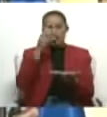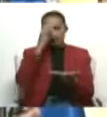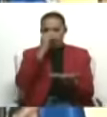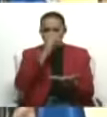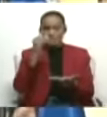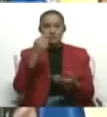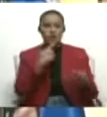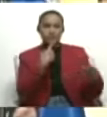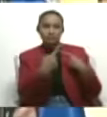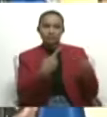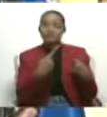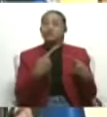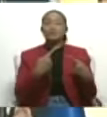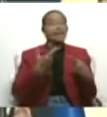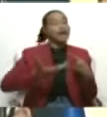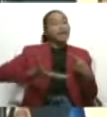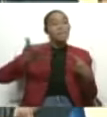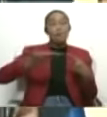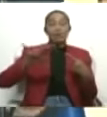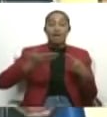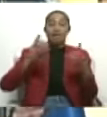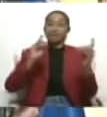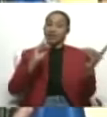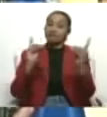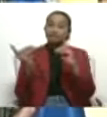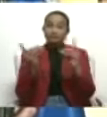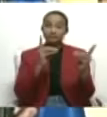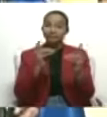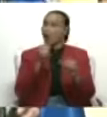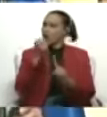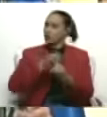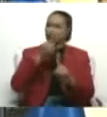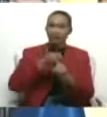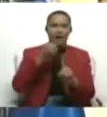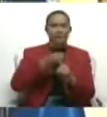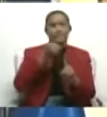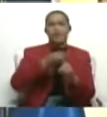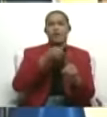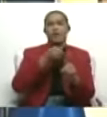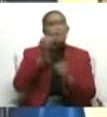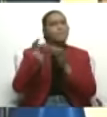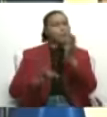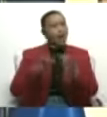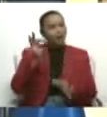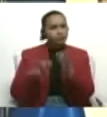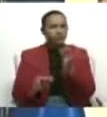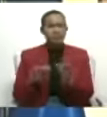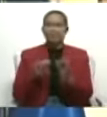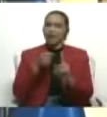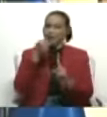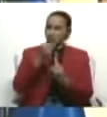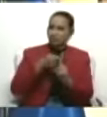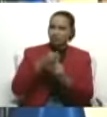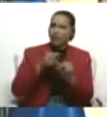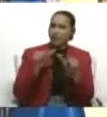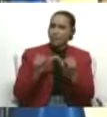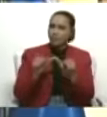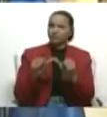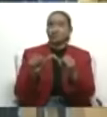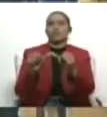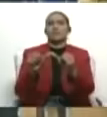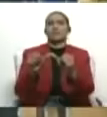el diálogo es muy útil. Vamos a seguir luchando por la justicia. Es área principal donde trabajamos.